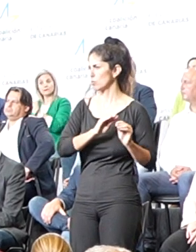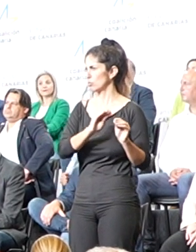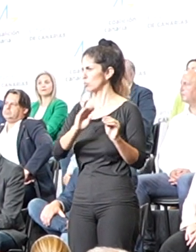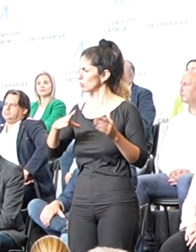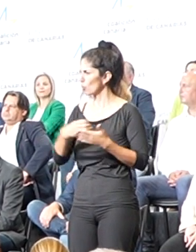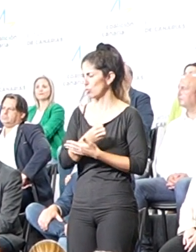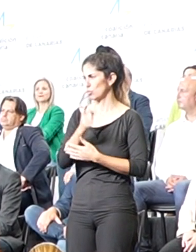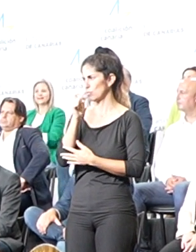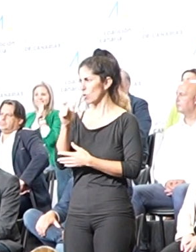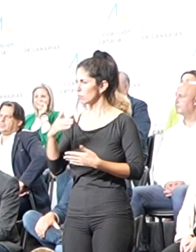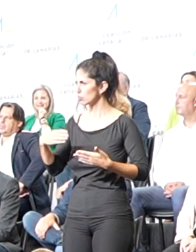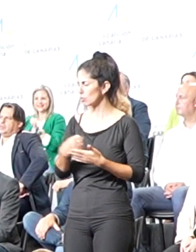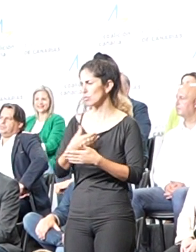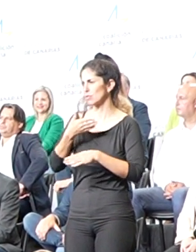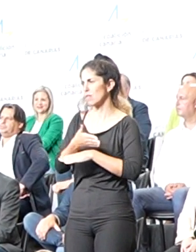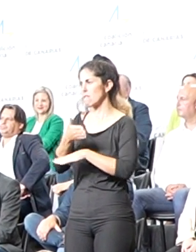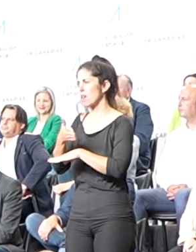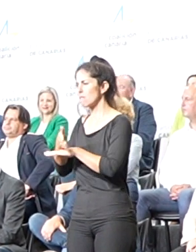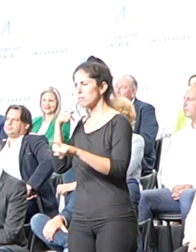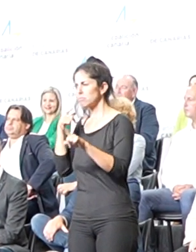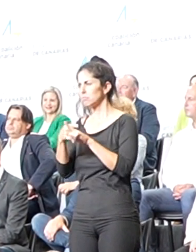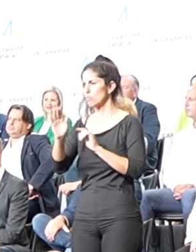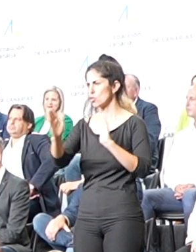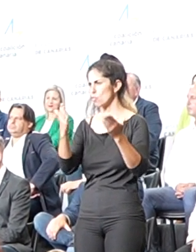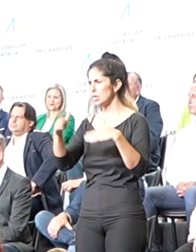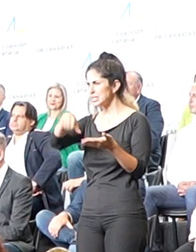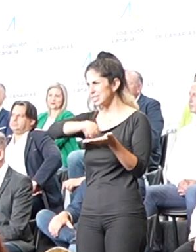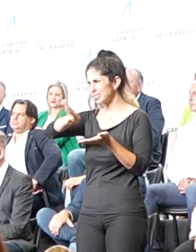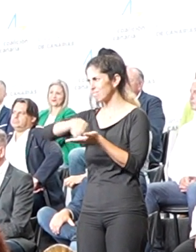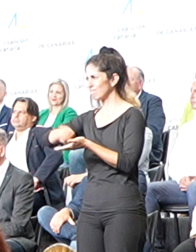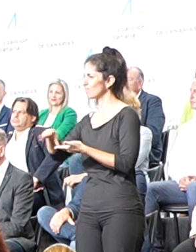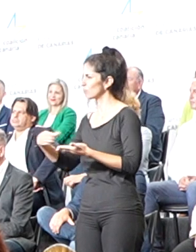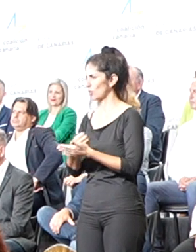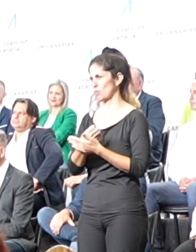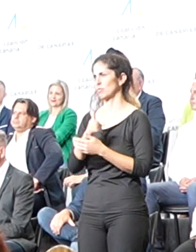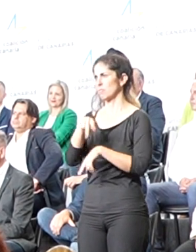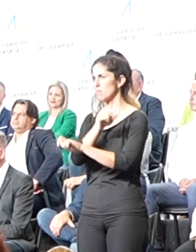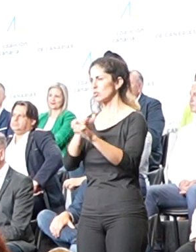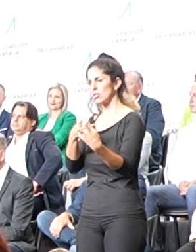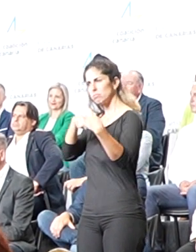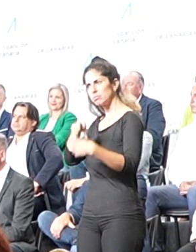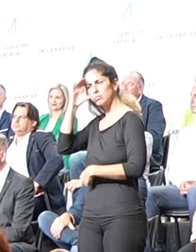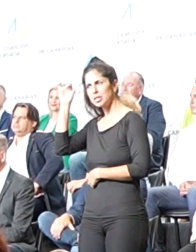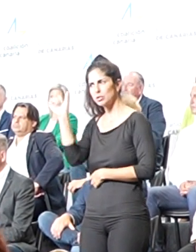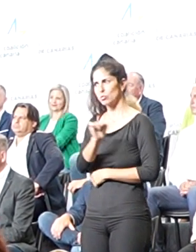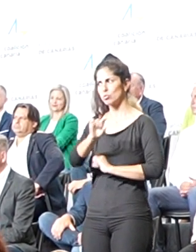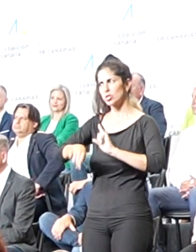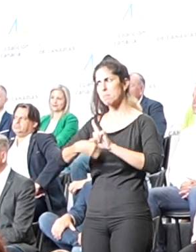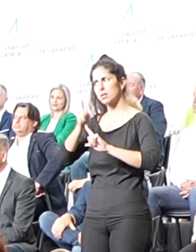su barrio, para recoger todas las propuestas, para escuchar, pero sobre todo para levantar la